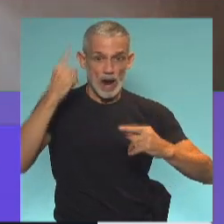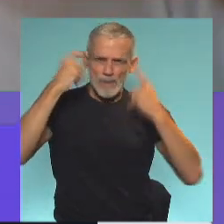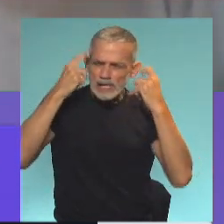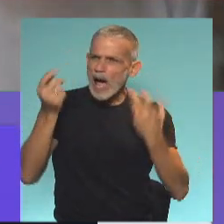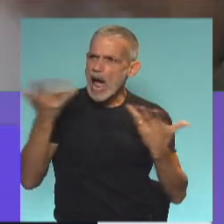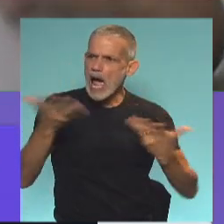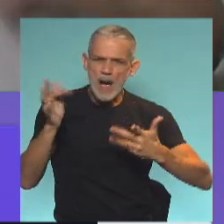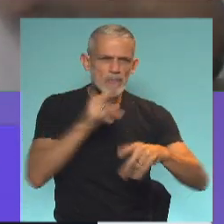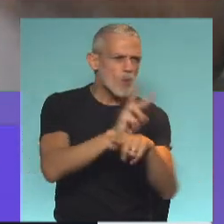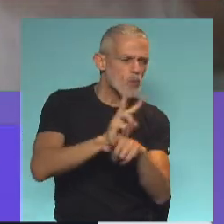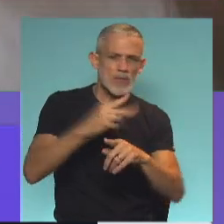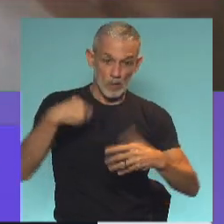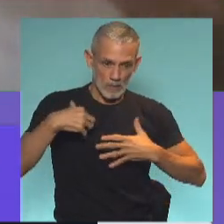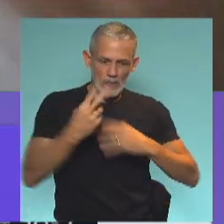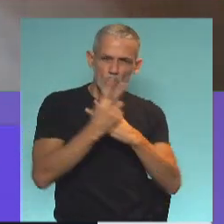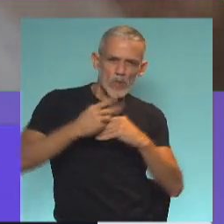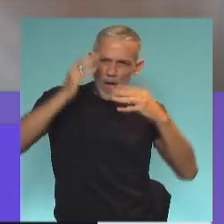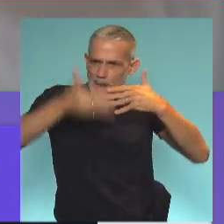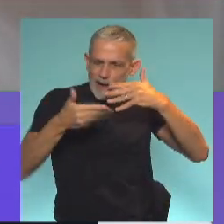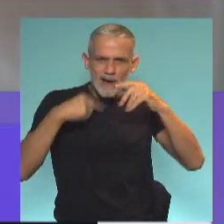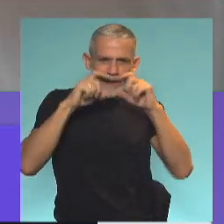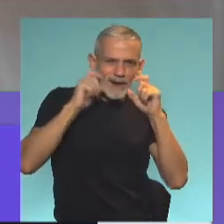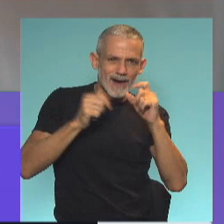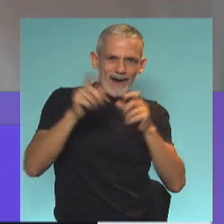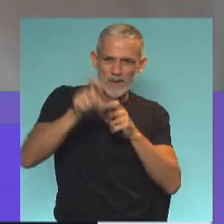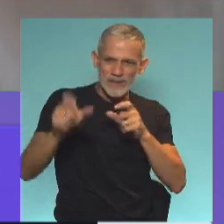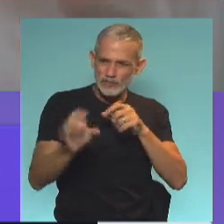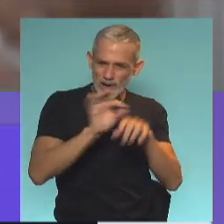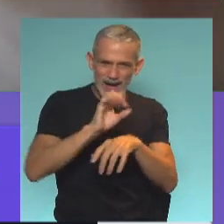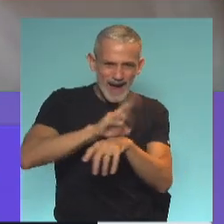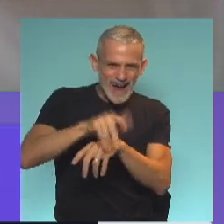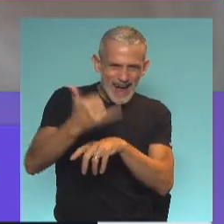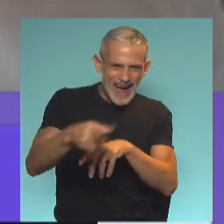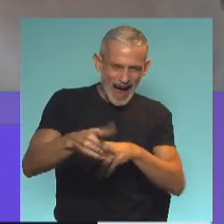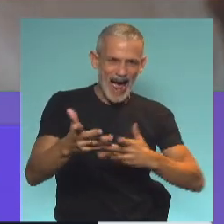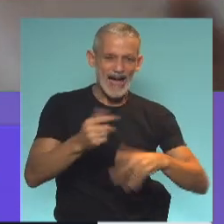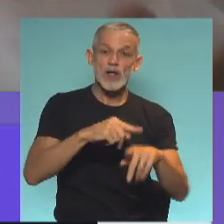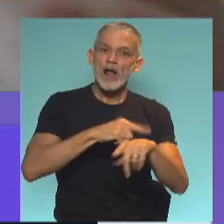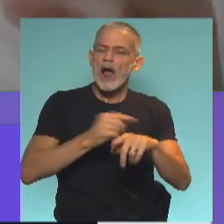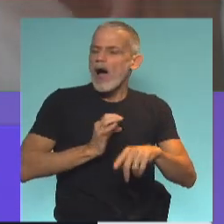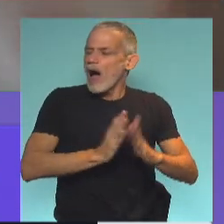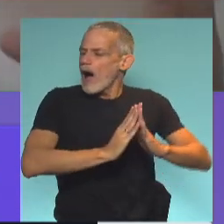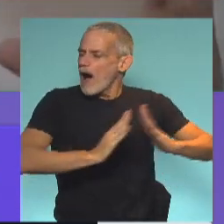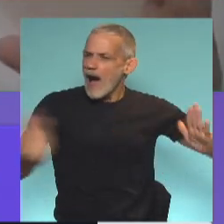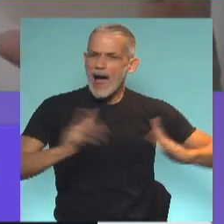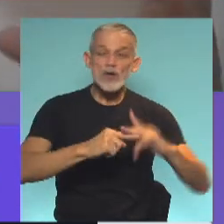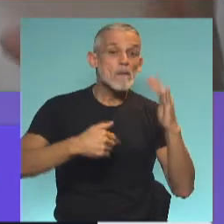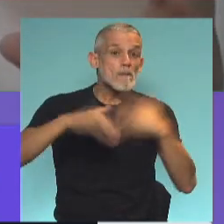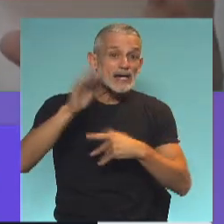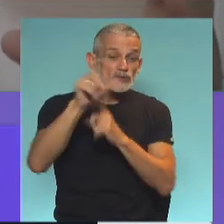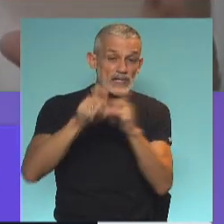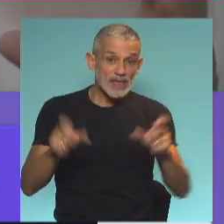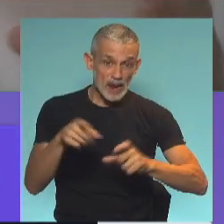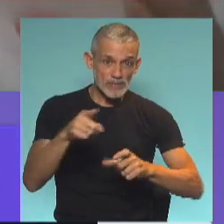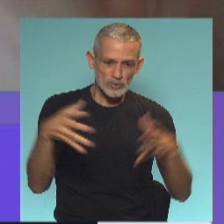de todos los cuidados personales para poder trabajar con personas infectadas. Tuvimos un largo año en el cual la mayoría de las